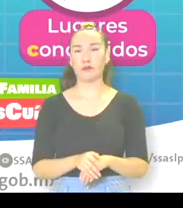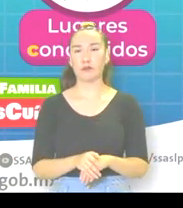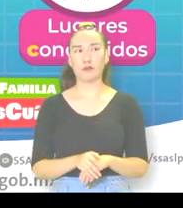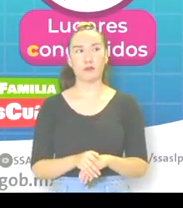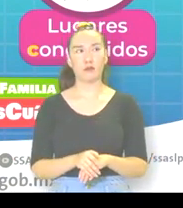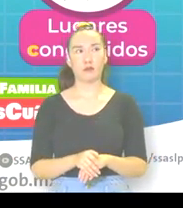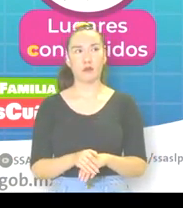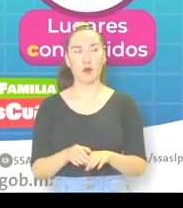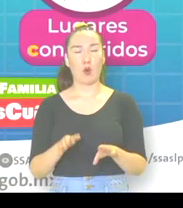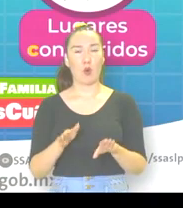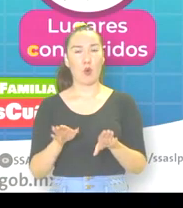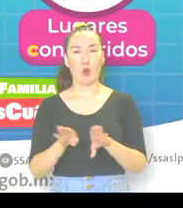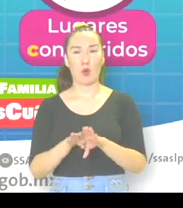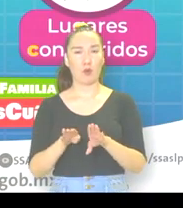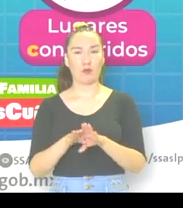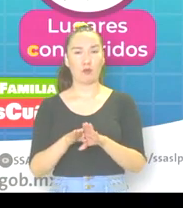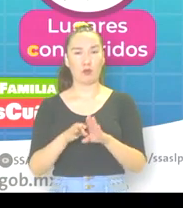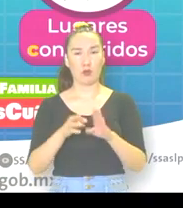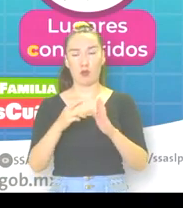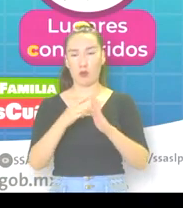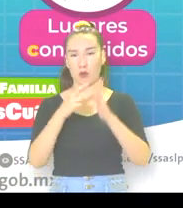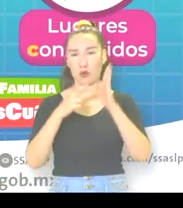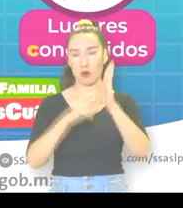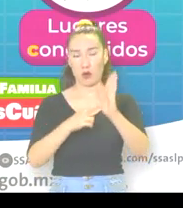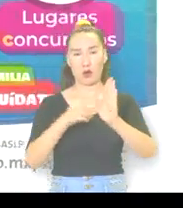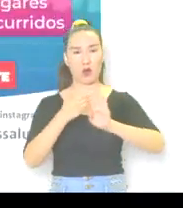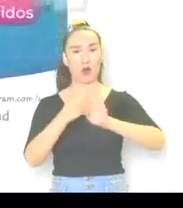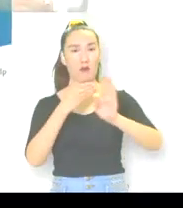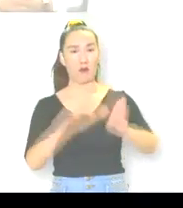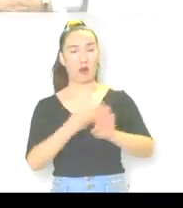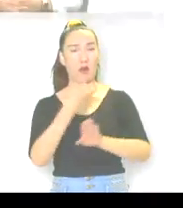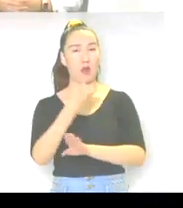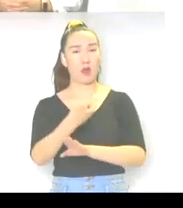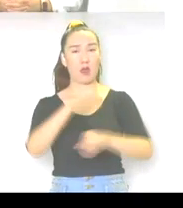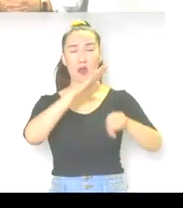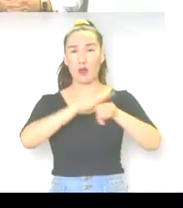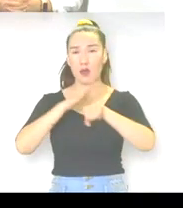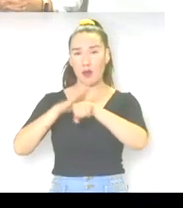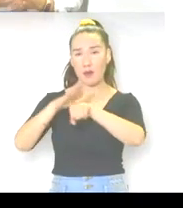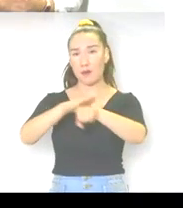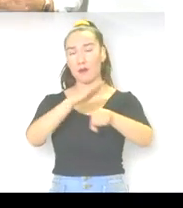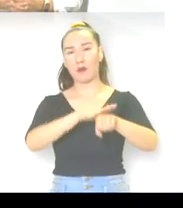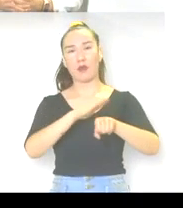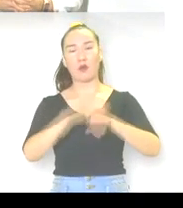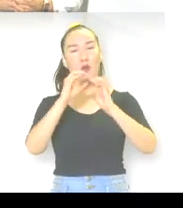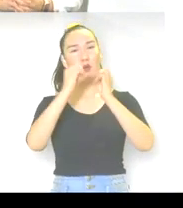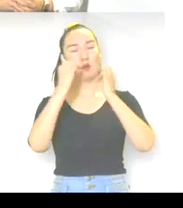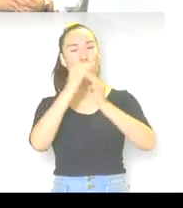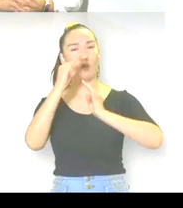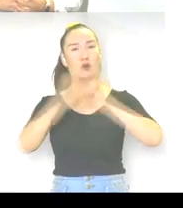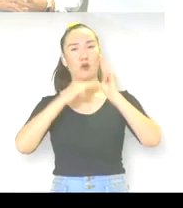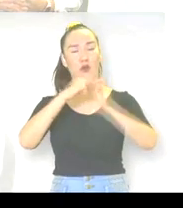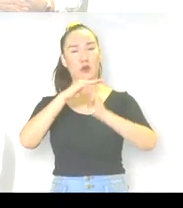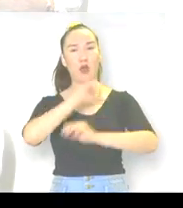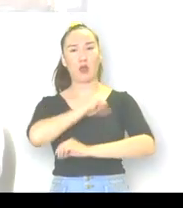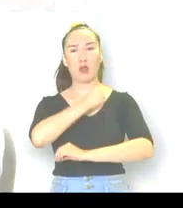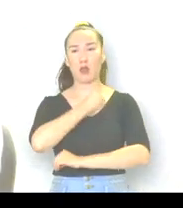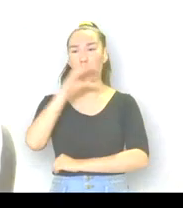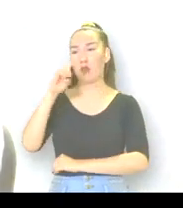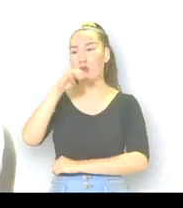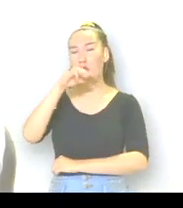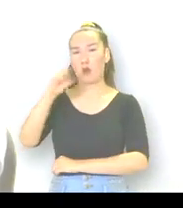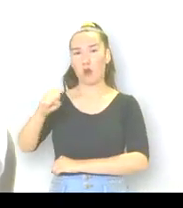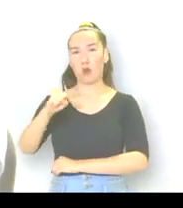que son las que tenemos que evitar. Y este es el llamado desde la Organización Mundial de la Salud, desde